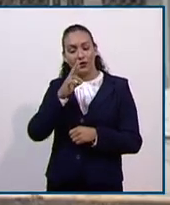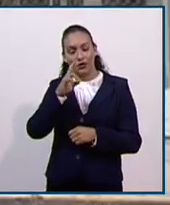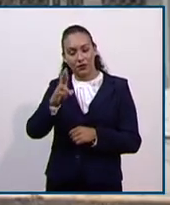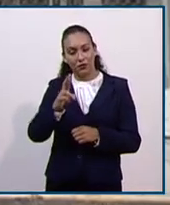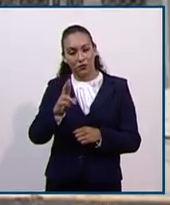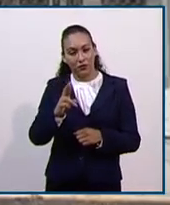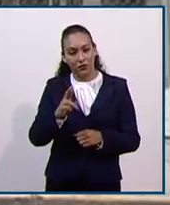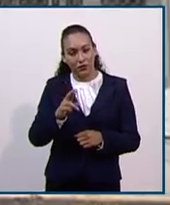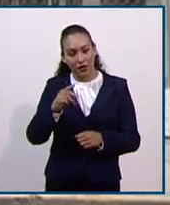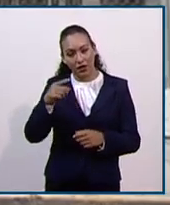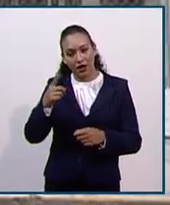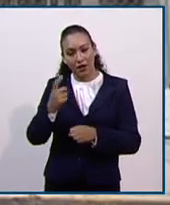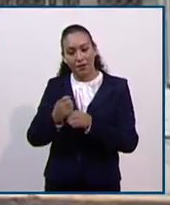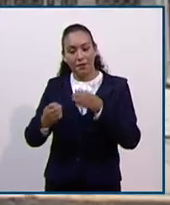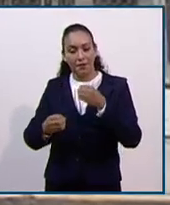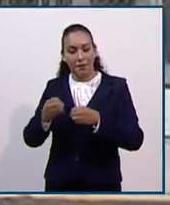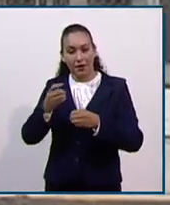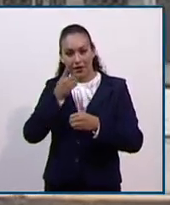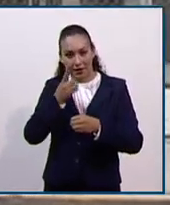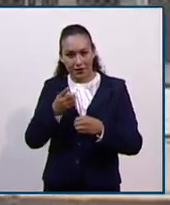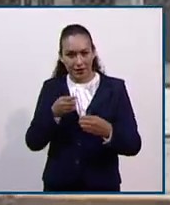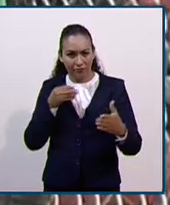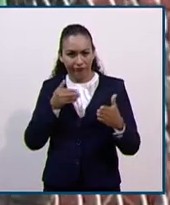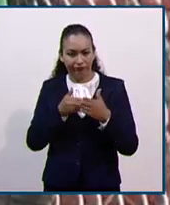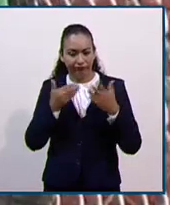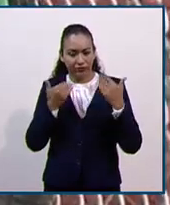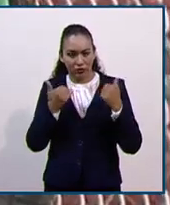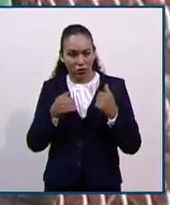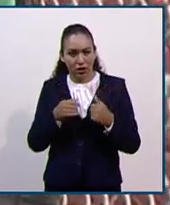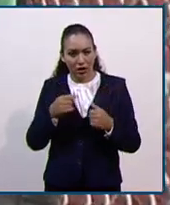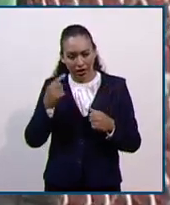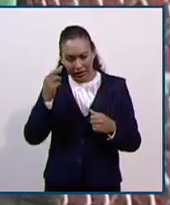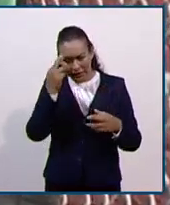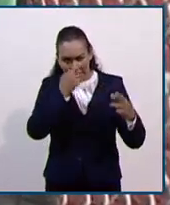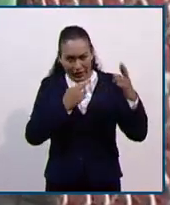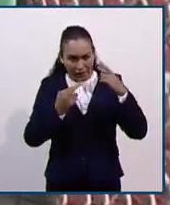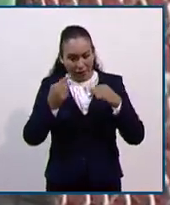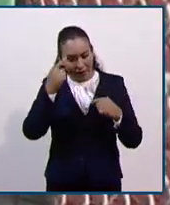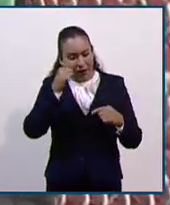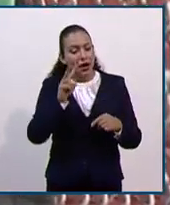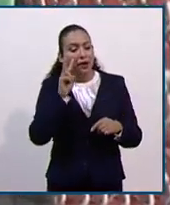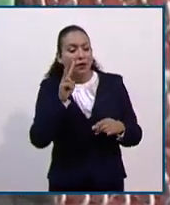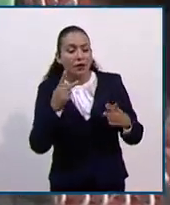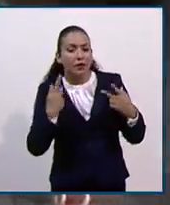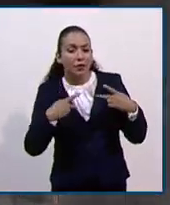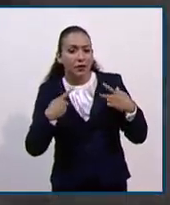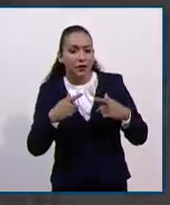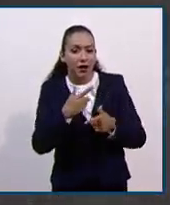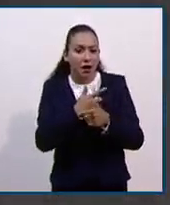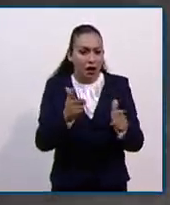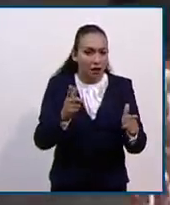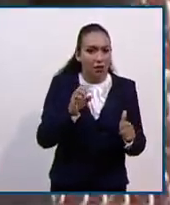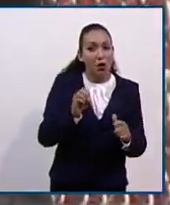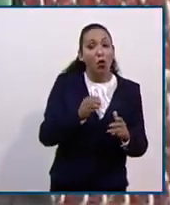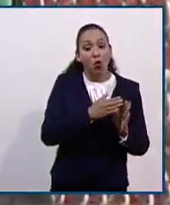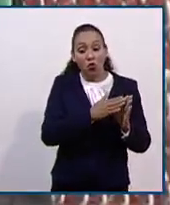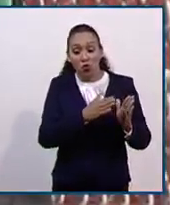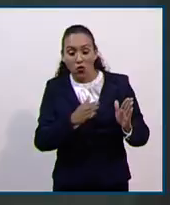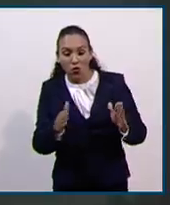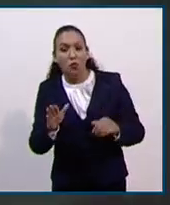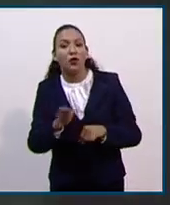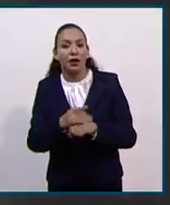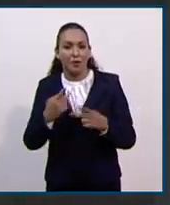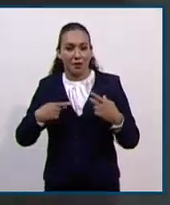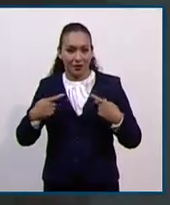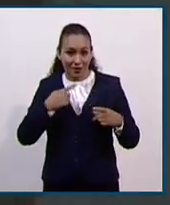que establece que no existe impedimento para que se revise el cese de la medida o su prolongación, y porque el imputado